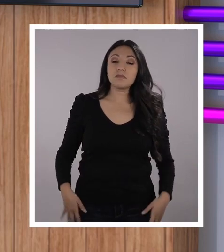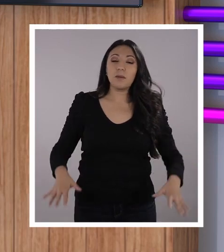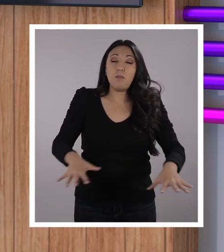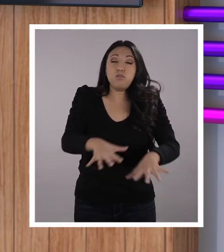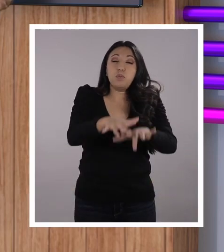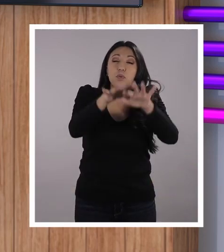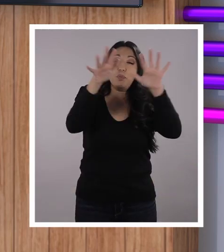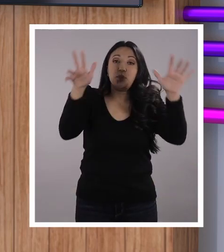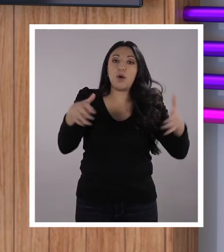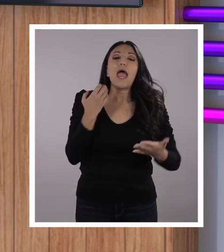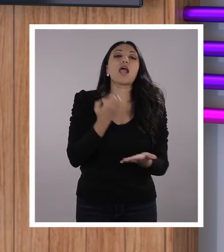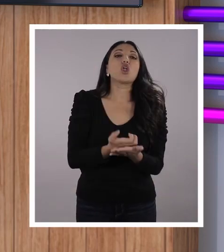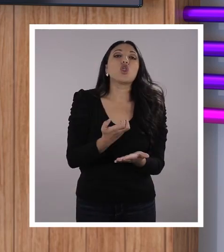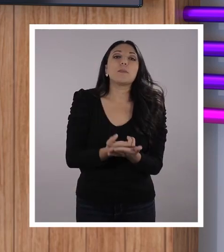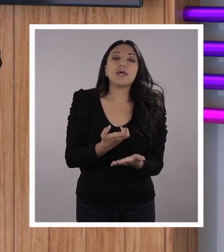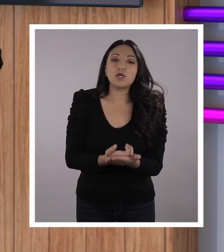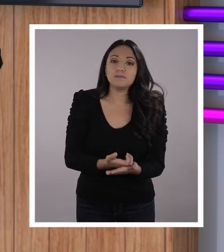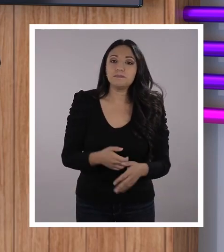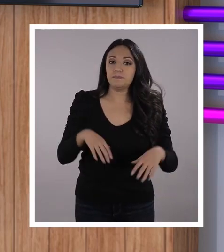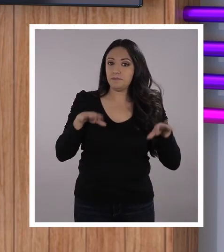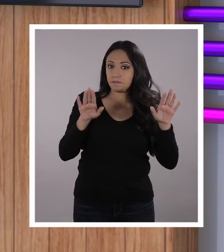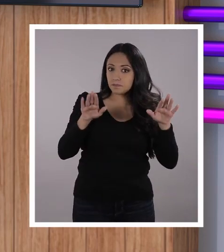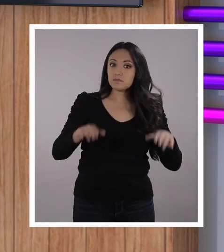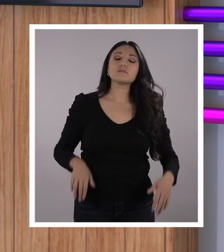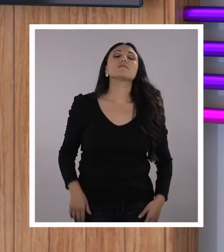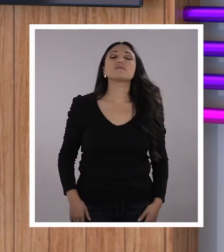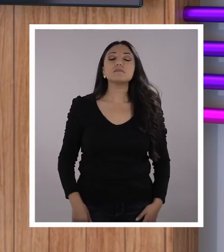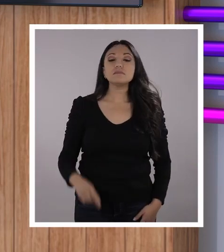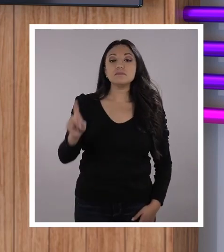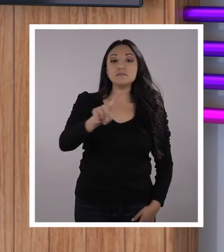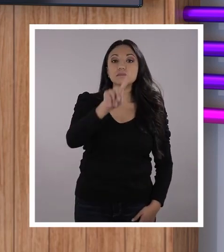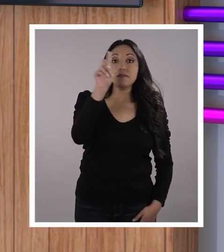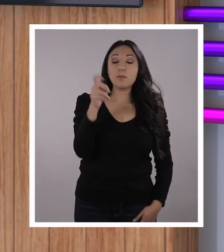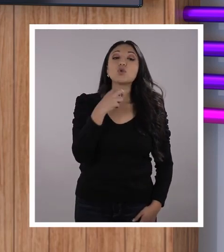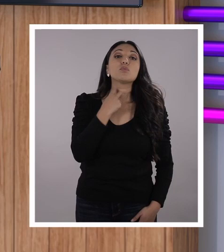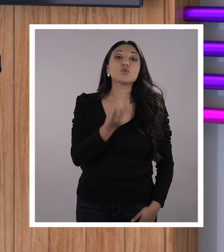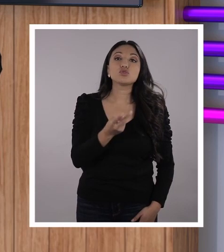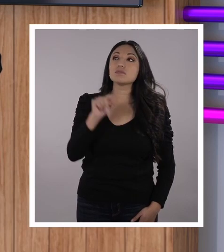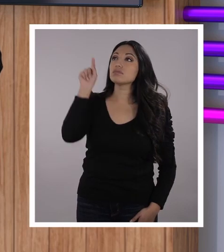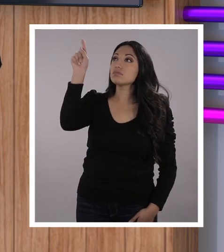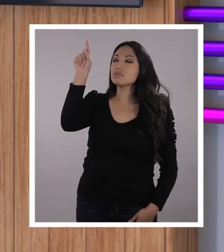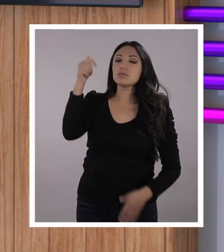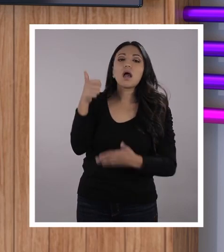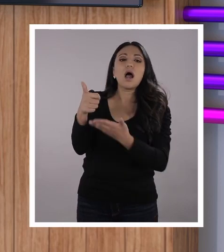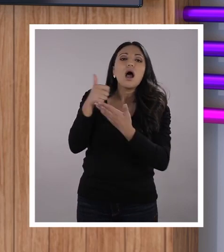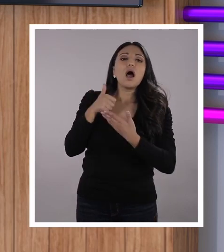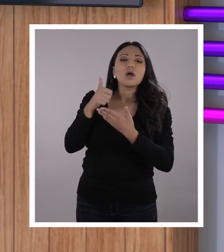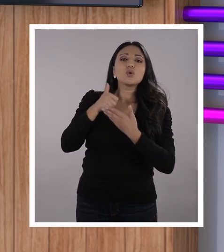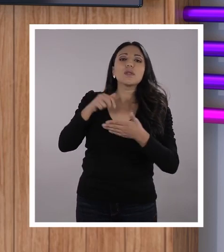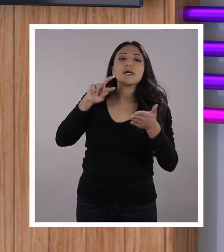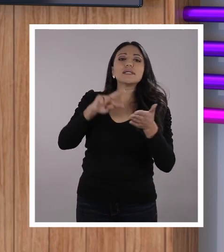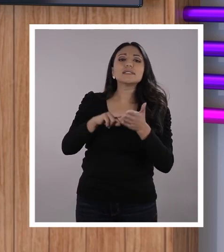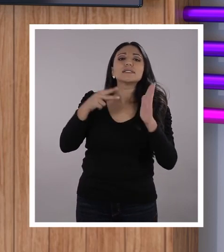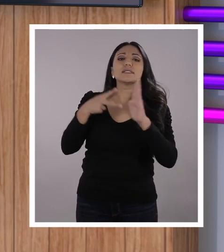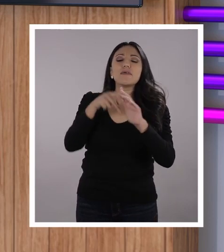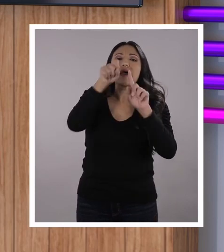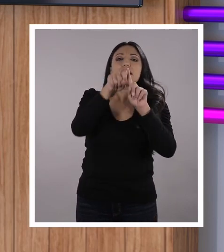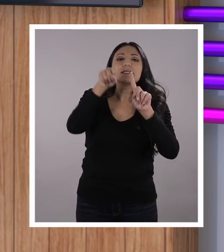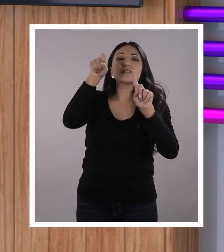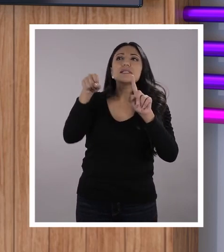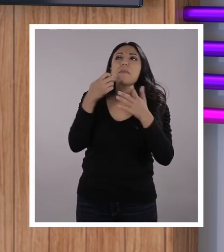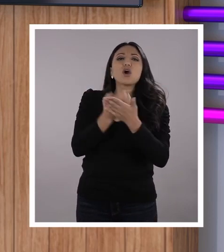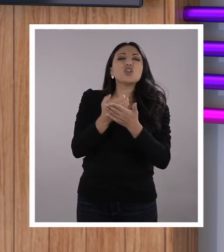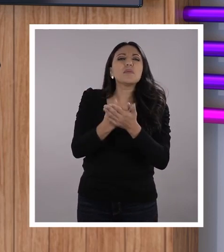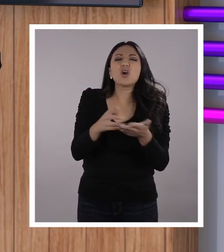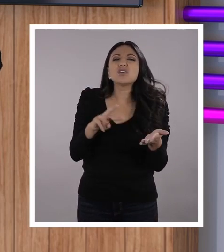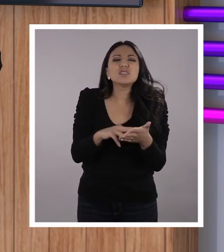es exponencial, como dice. Económico, ¿verdad? Uh-huh. Entonces, ¿qué tal si le pedimos a Webster que nos ayude a definir qué es un